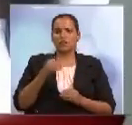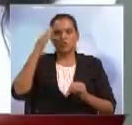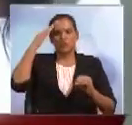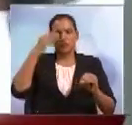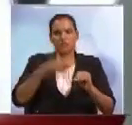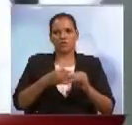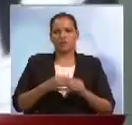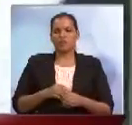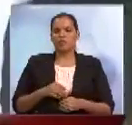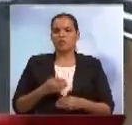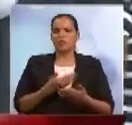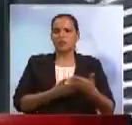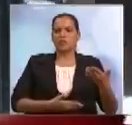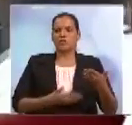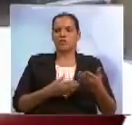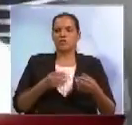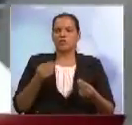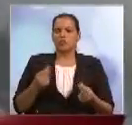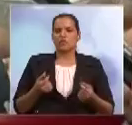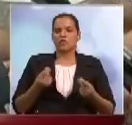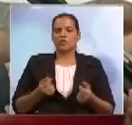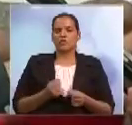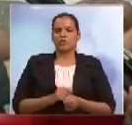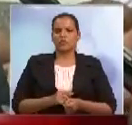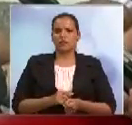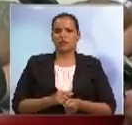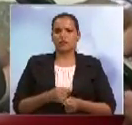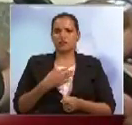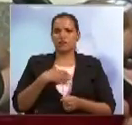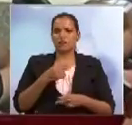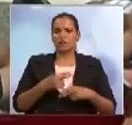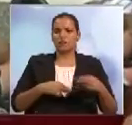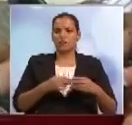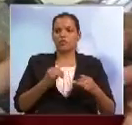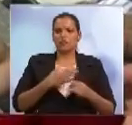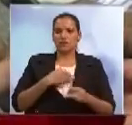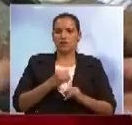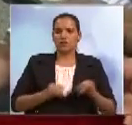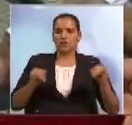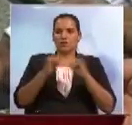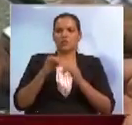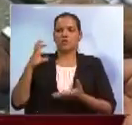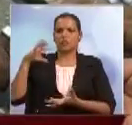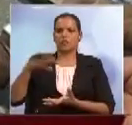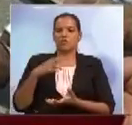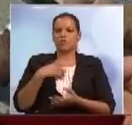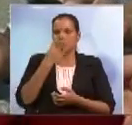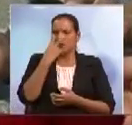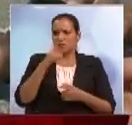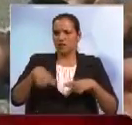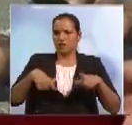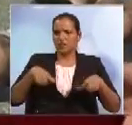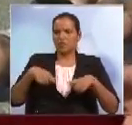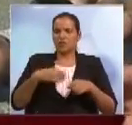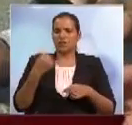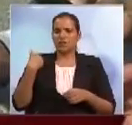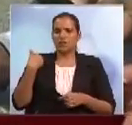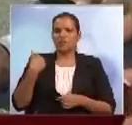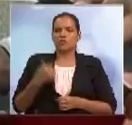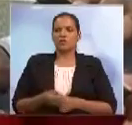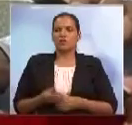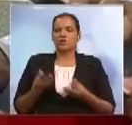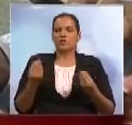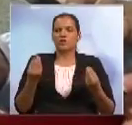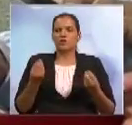finalidad de que los trámites legales no se retrase obra es fundamental para la provincia primero porque ustedes saben que por la ubicación nosotros estamos teniendo